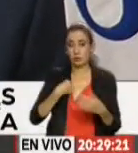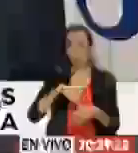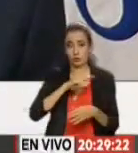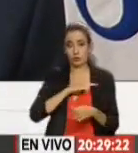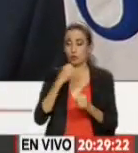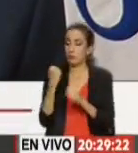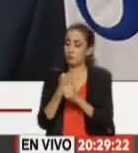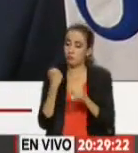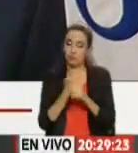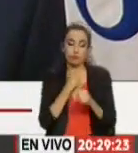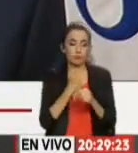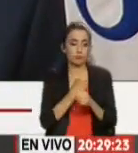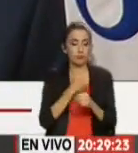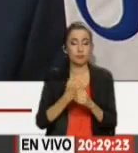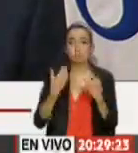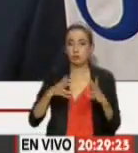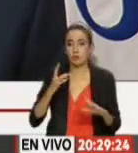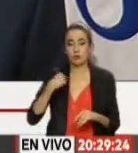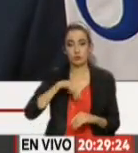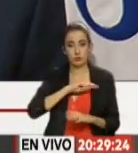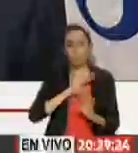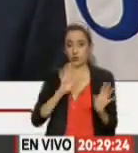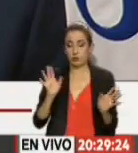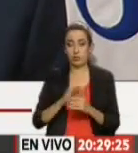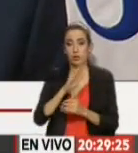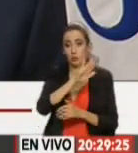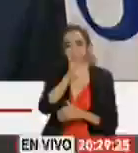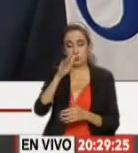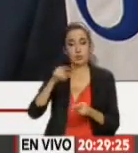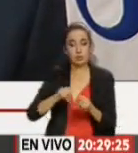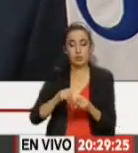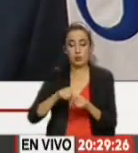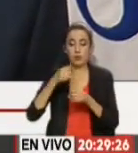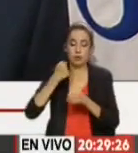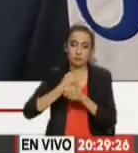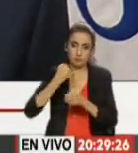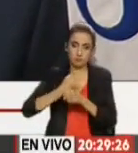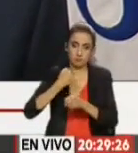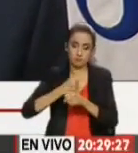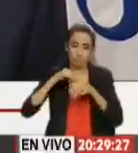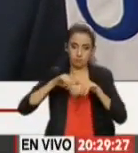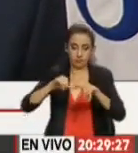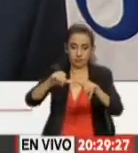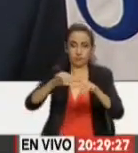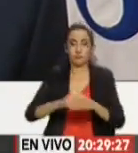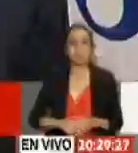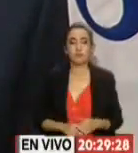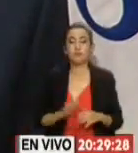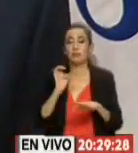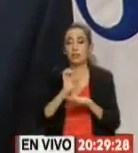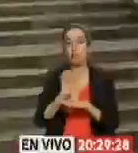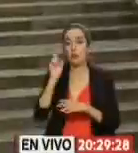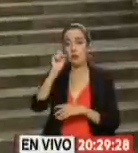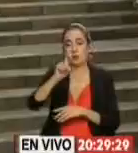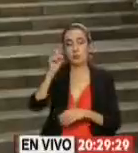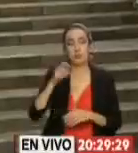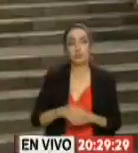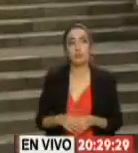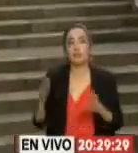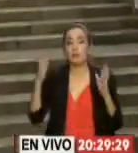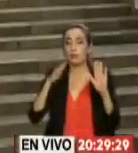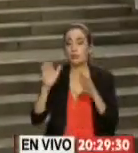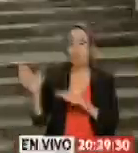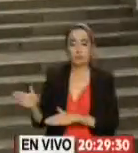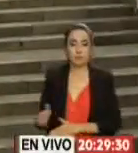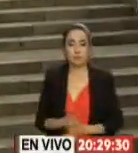que ellos hagan también un trabajo acorde a lo que exige el pueblo ecuatoriano y a lo que demanda el mismo. Y que de esta manera